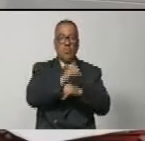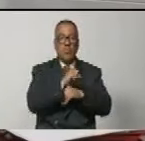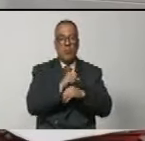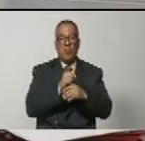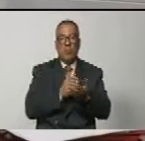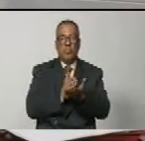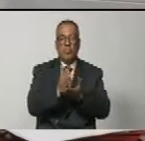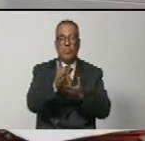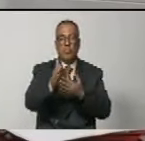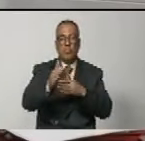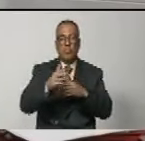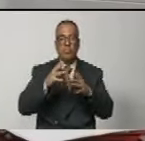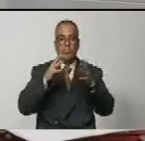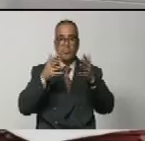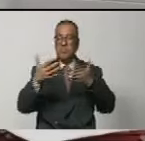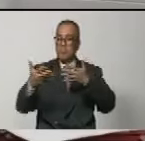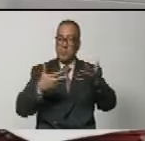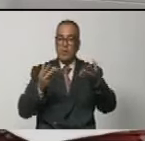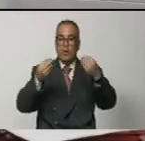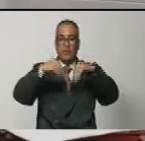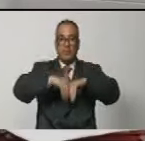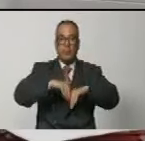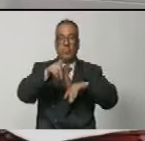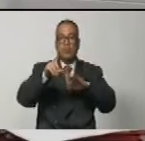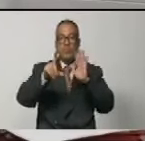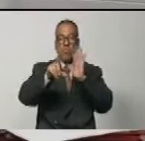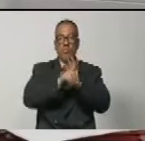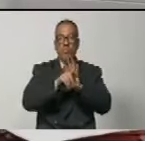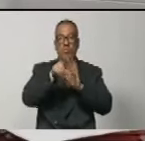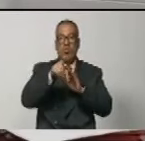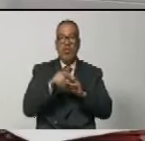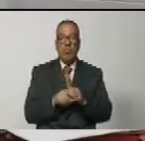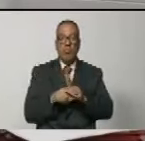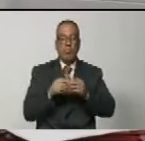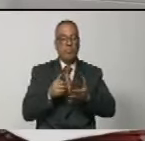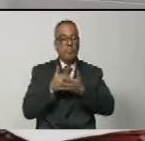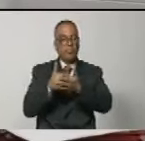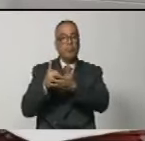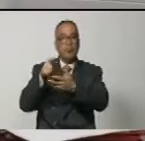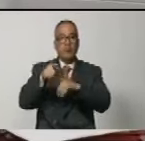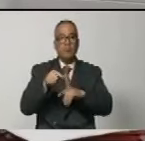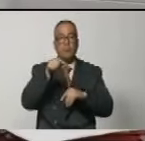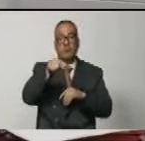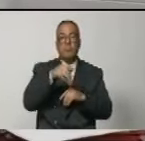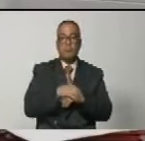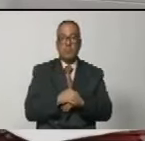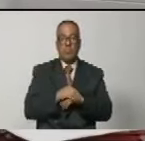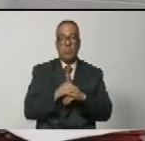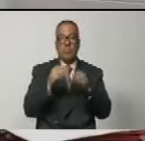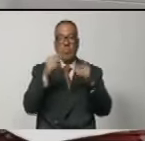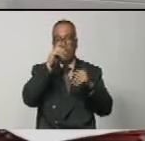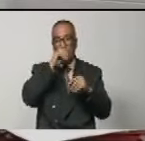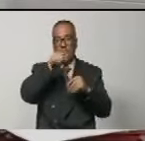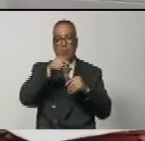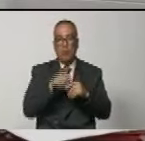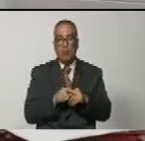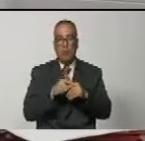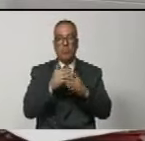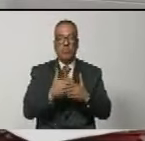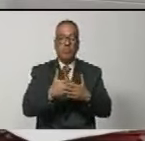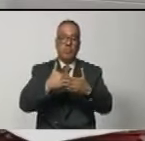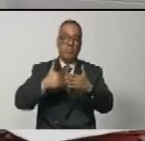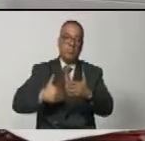la vía del consenso una ley que reivindique a quienes por años fueron